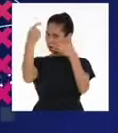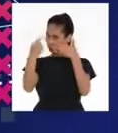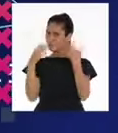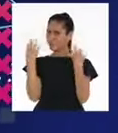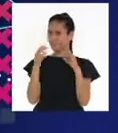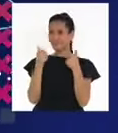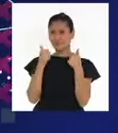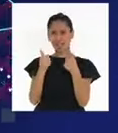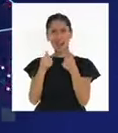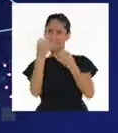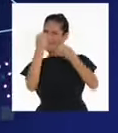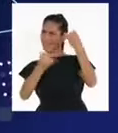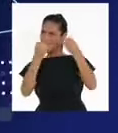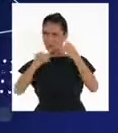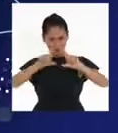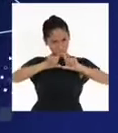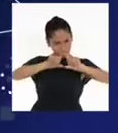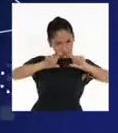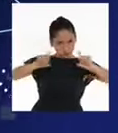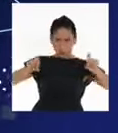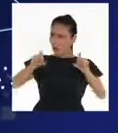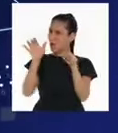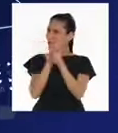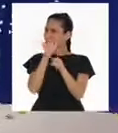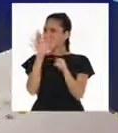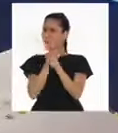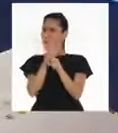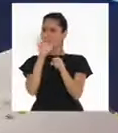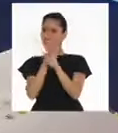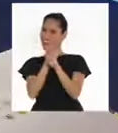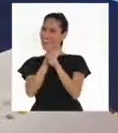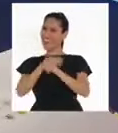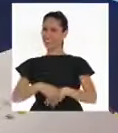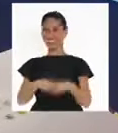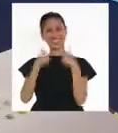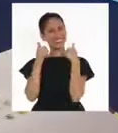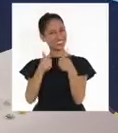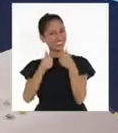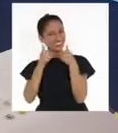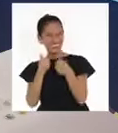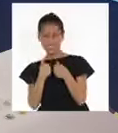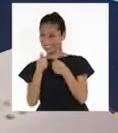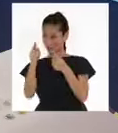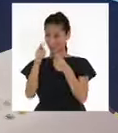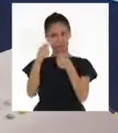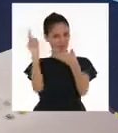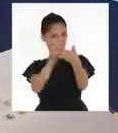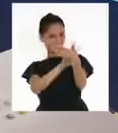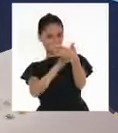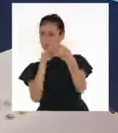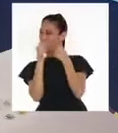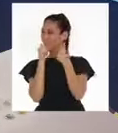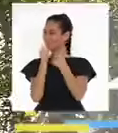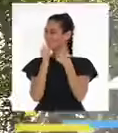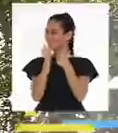última fila, dice total. Muy bien, Valentín. Lo hiciste estupendo.